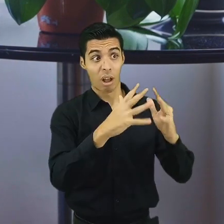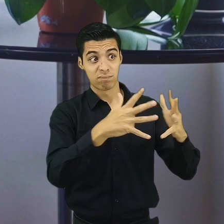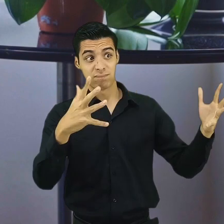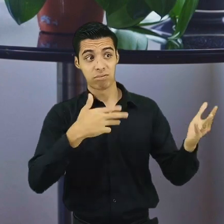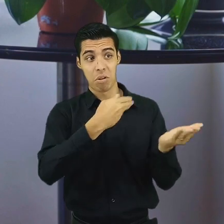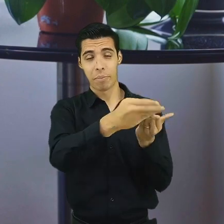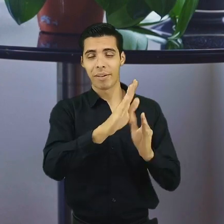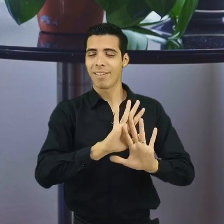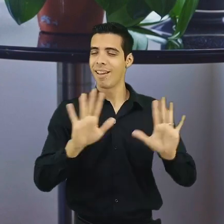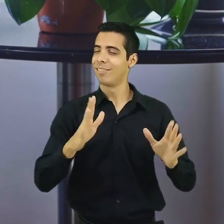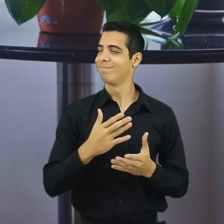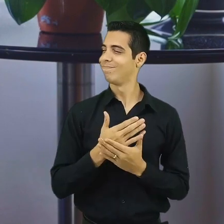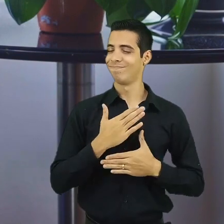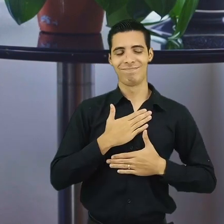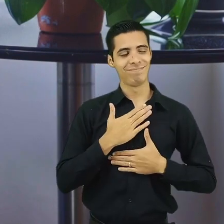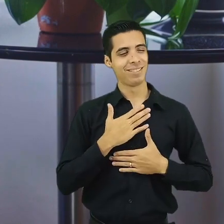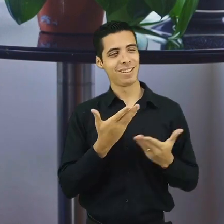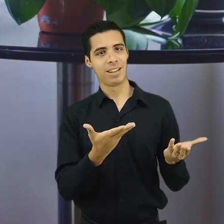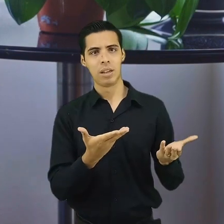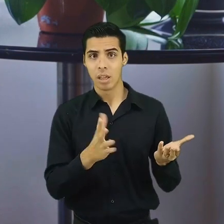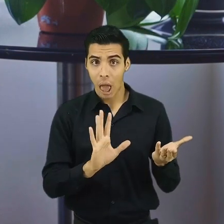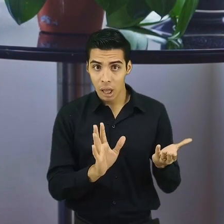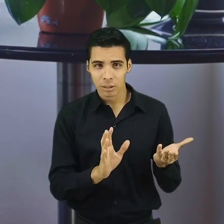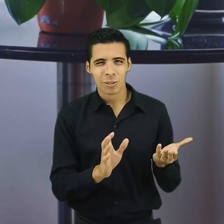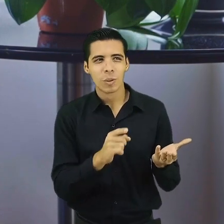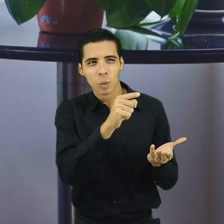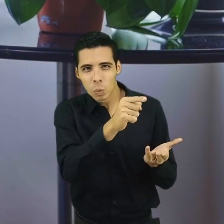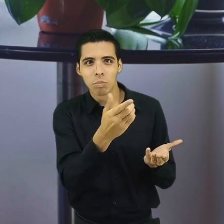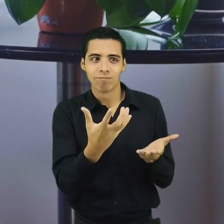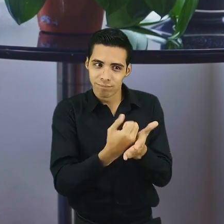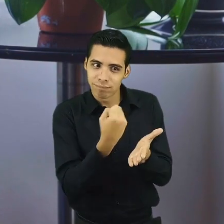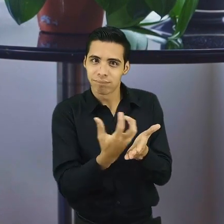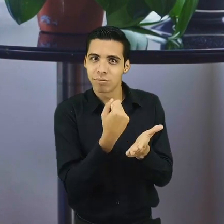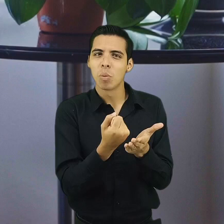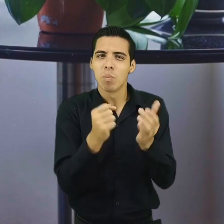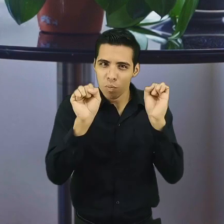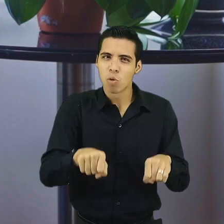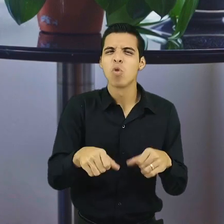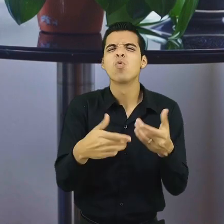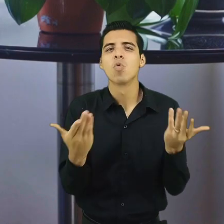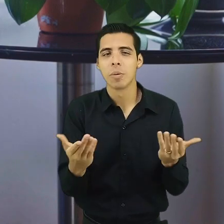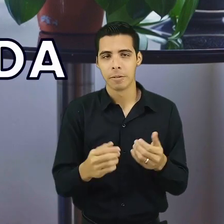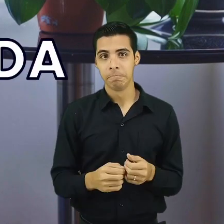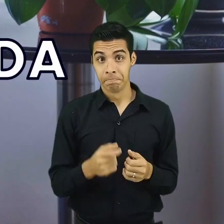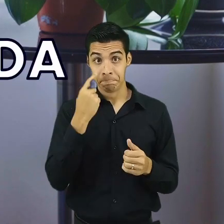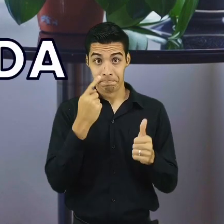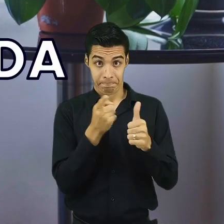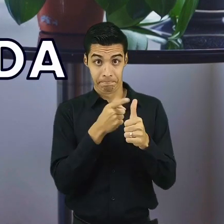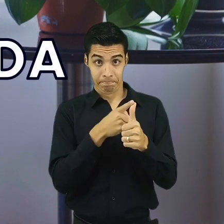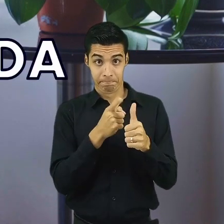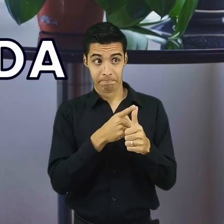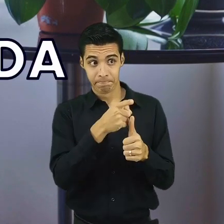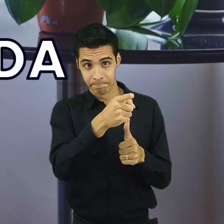está. Hay diferentes maneras de generar ingresos a través de esta inversión y vamos a explicar algunas de esas maneras. Lo primero es compra de